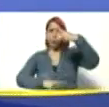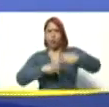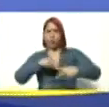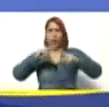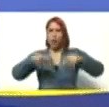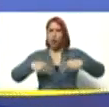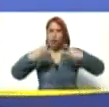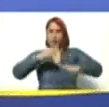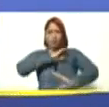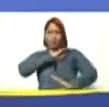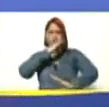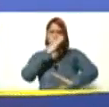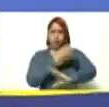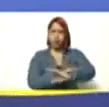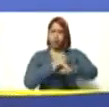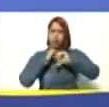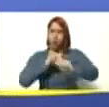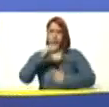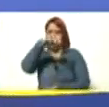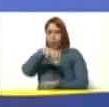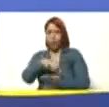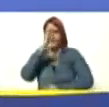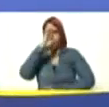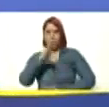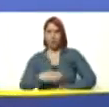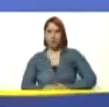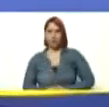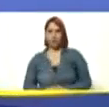nueva fuerza en Barinas.